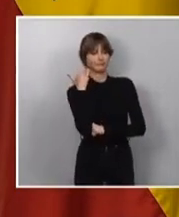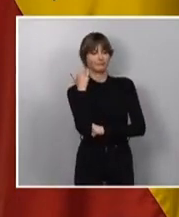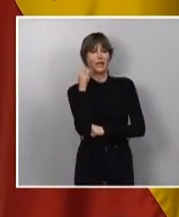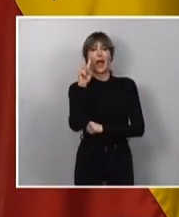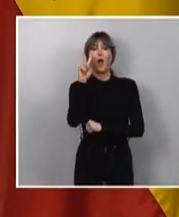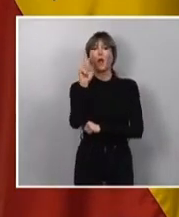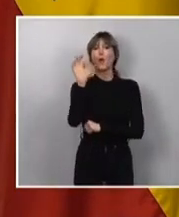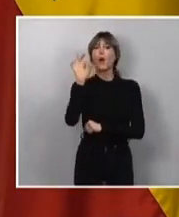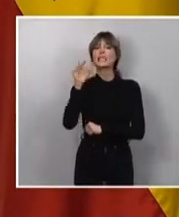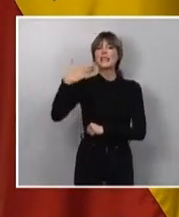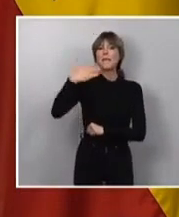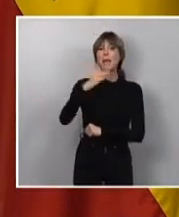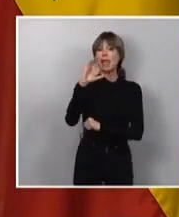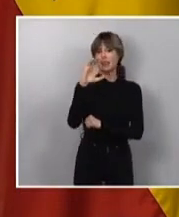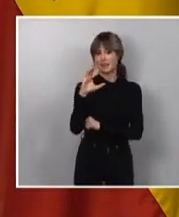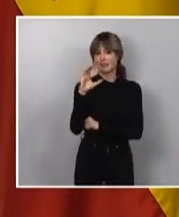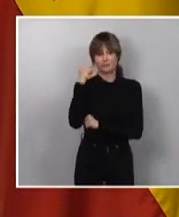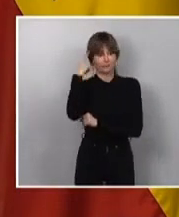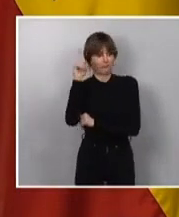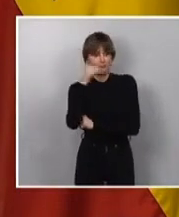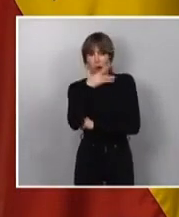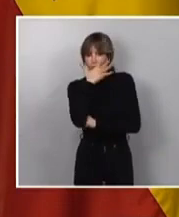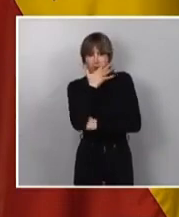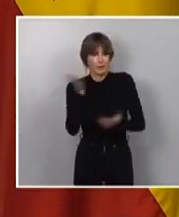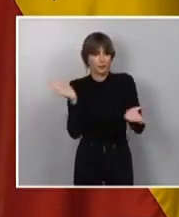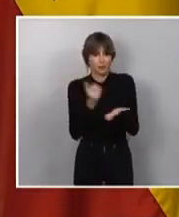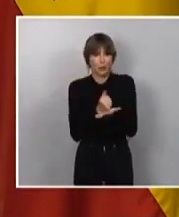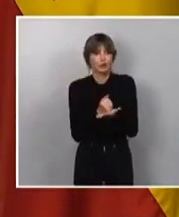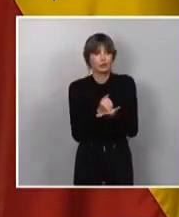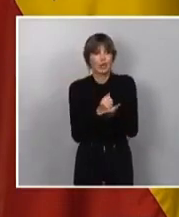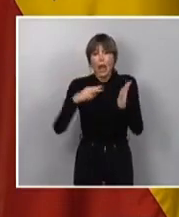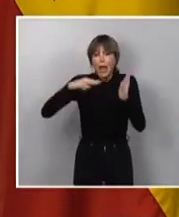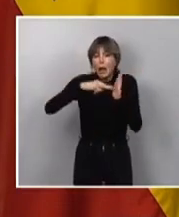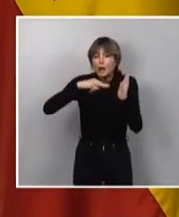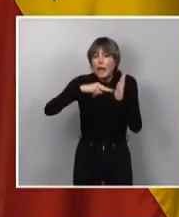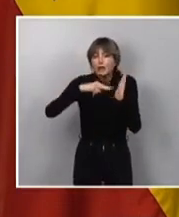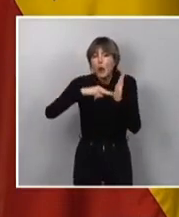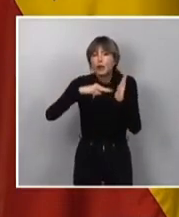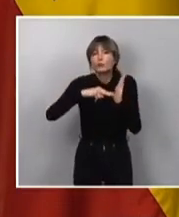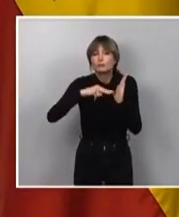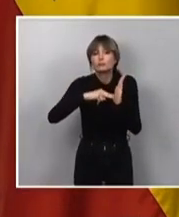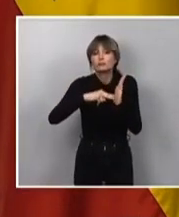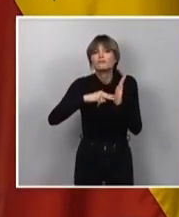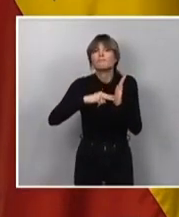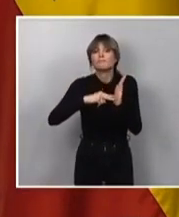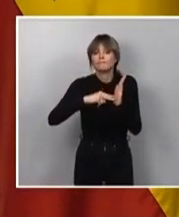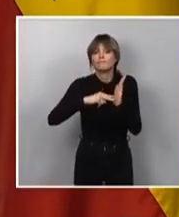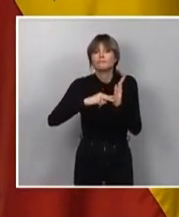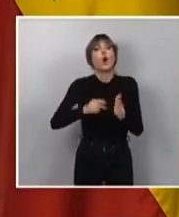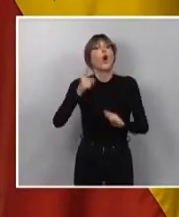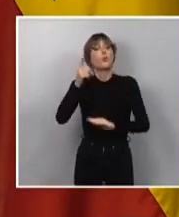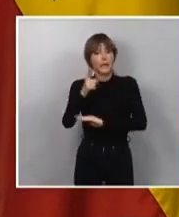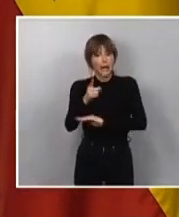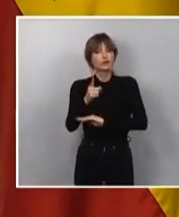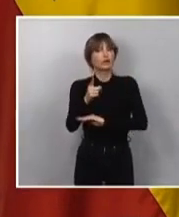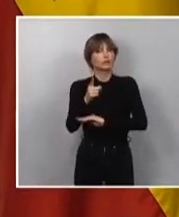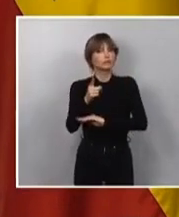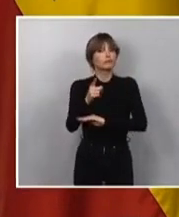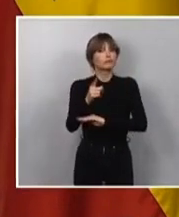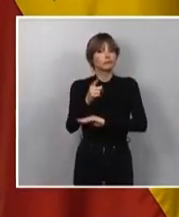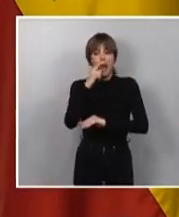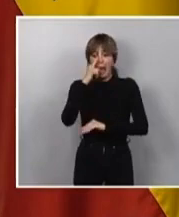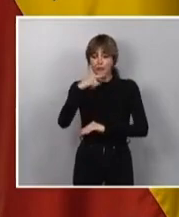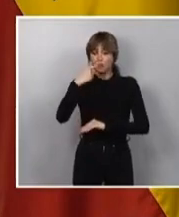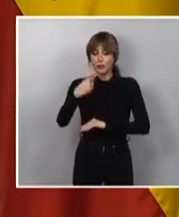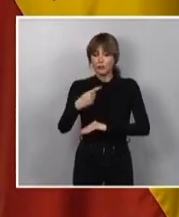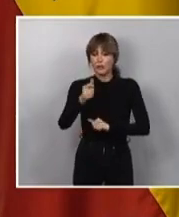demográfico lo cual ha demostrado ser un absoluto fracaso porque la productividad siguió desplomándose la mayoría de los empleos de los foráneos tienen poco